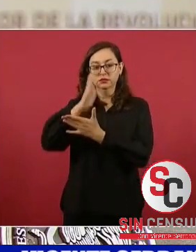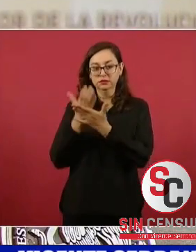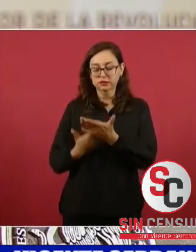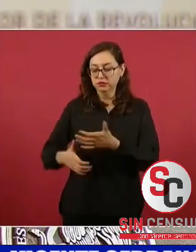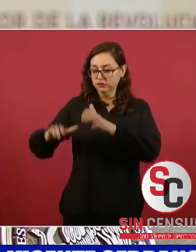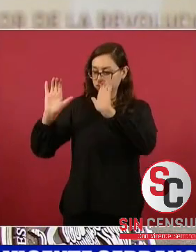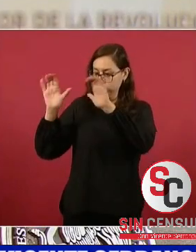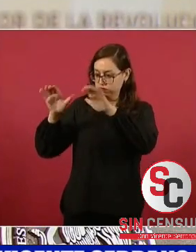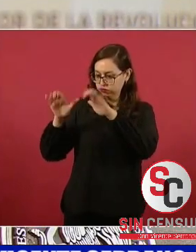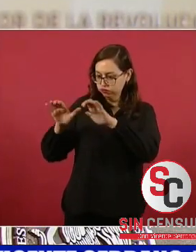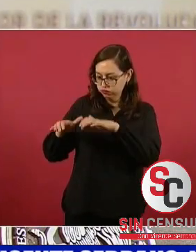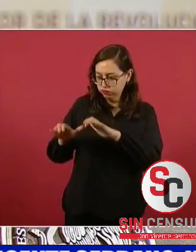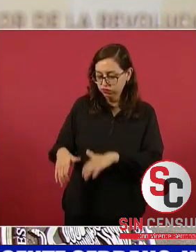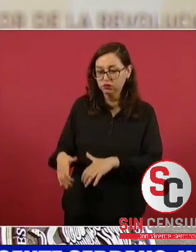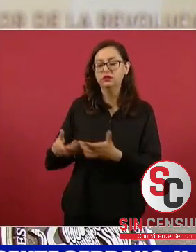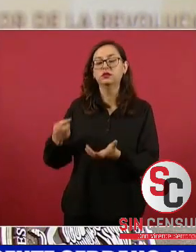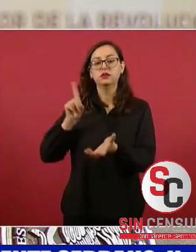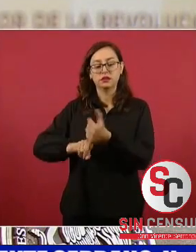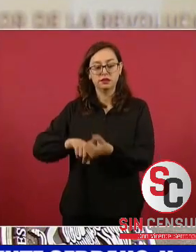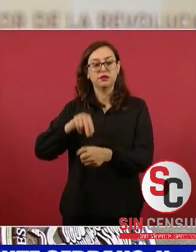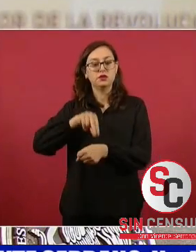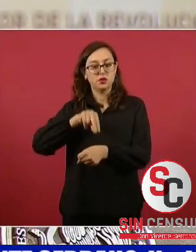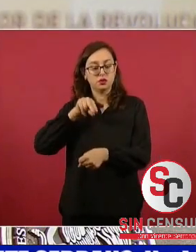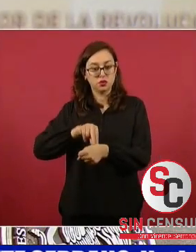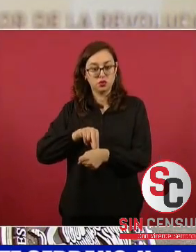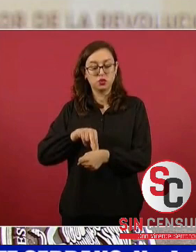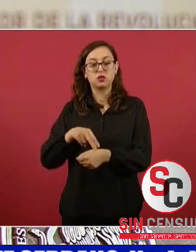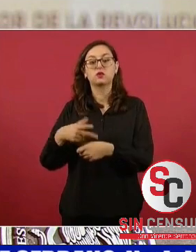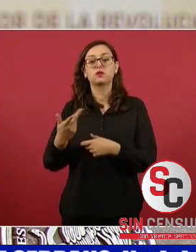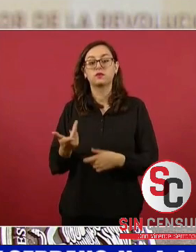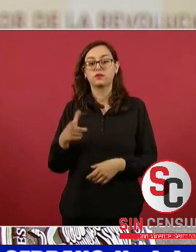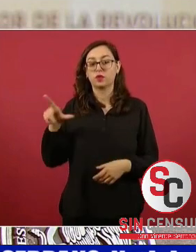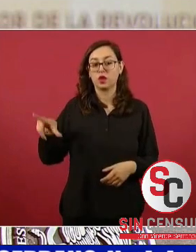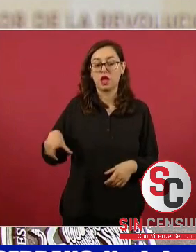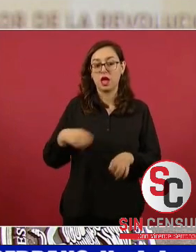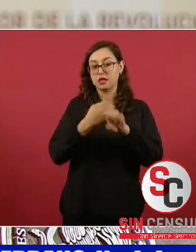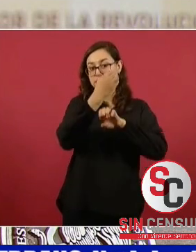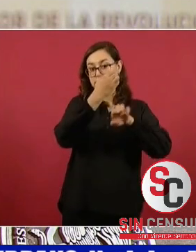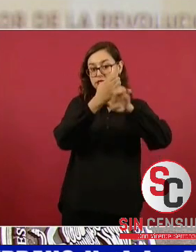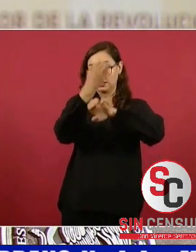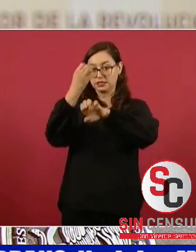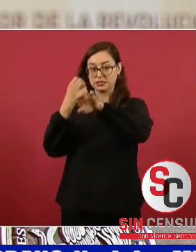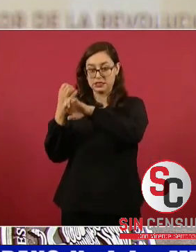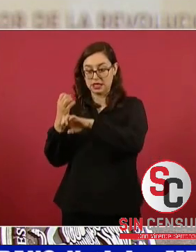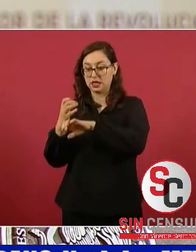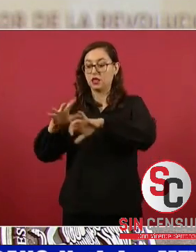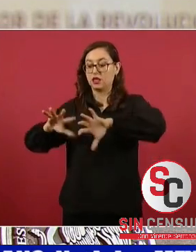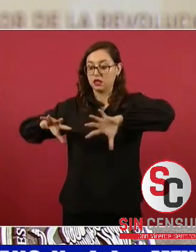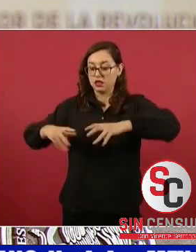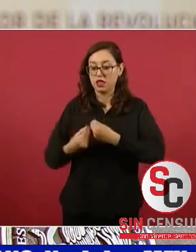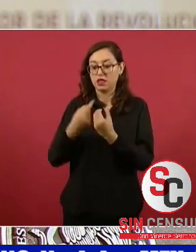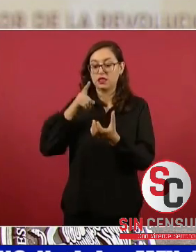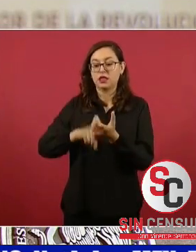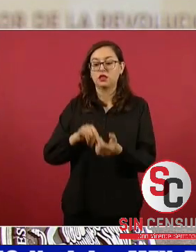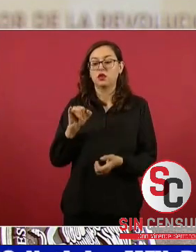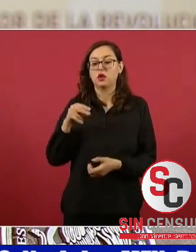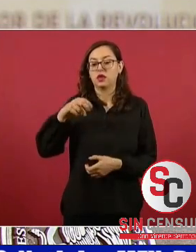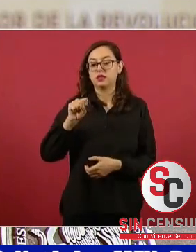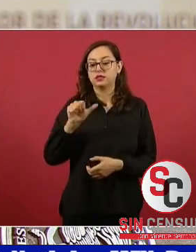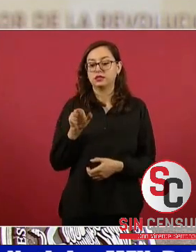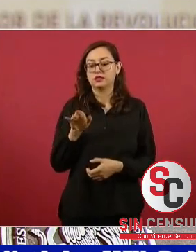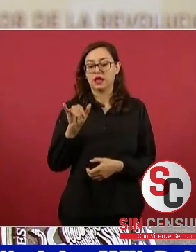por institución de médicos especialistas. Los gobiernos de los estados que integró el INSABI ya contrataron